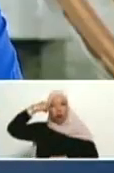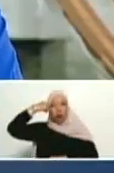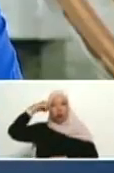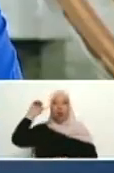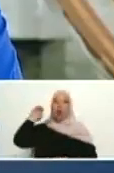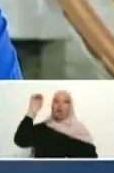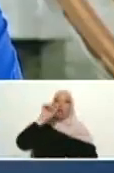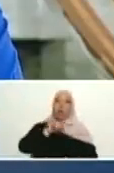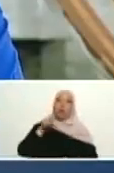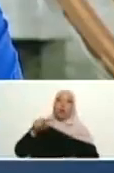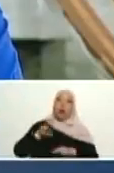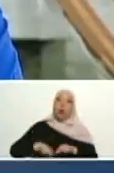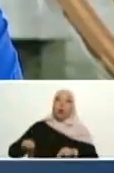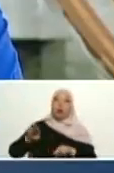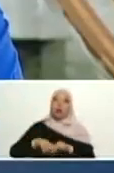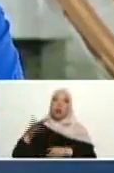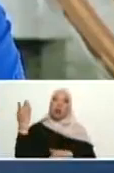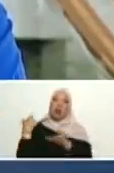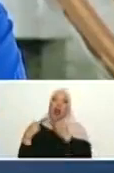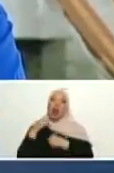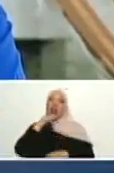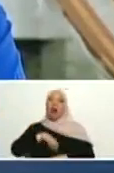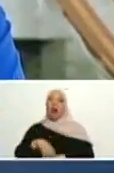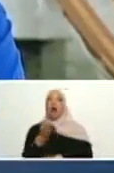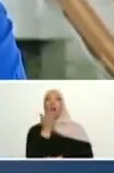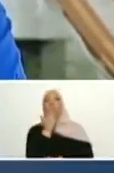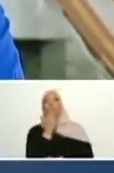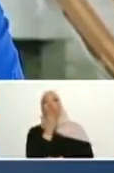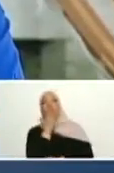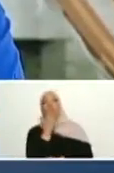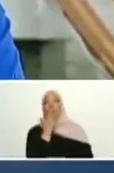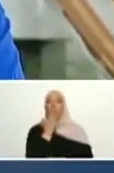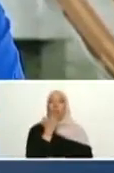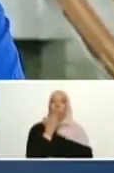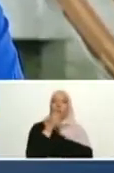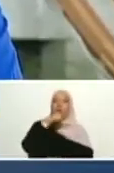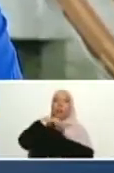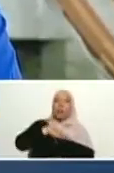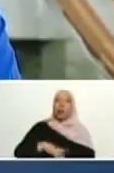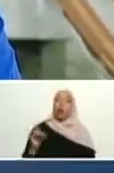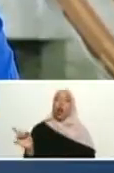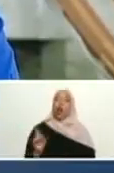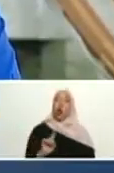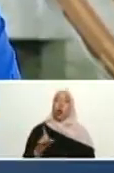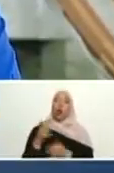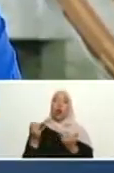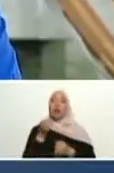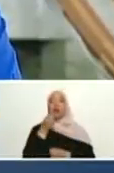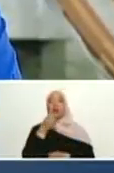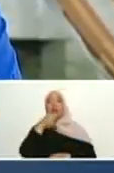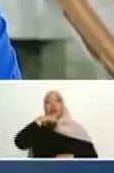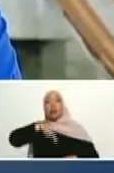cosa pesada, fastidiosa, no. La historia la trajo al presente y nos